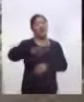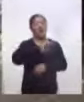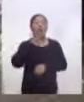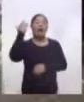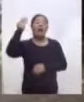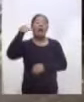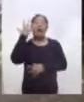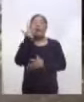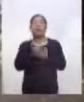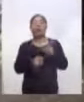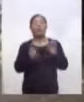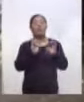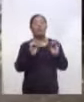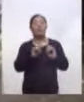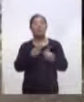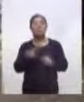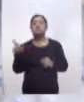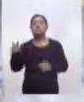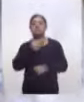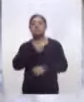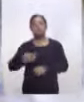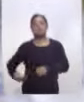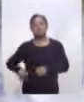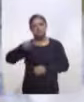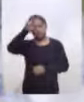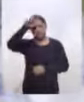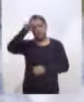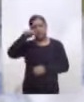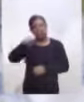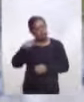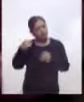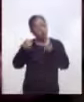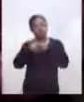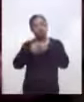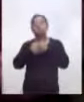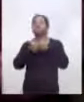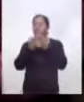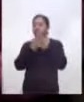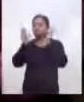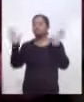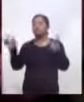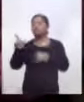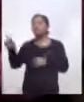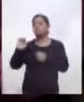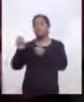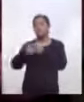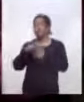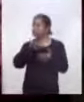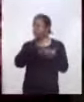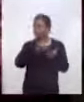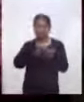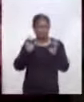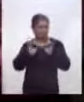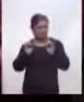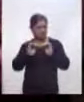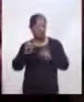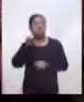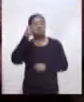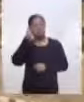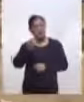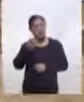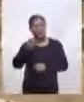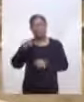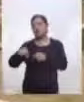El presidente turco ha llevado a cabo su amenaza de abrir la frontera en caso de que Europa no apoye su operación militar en el norte